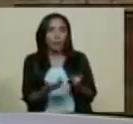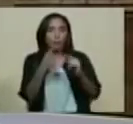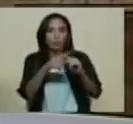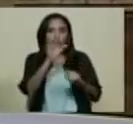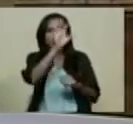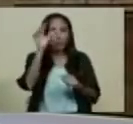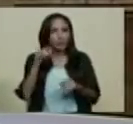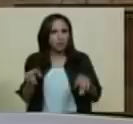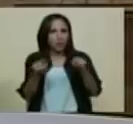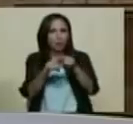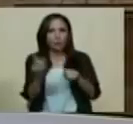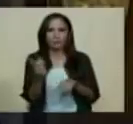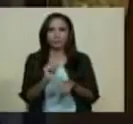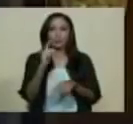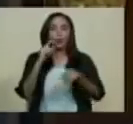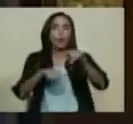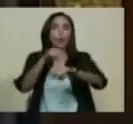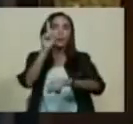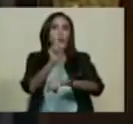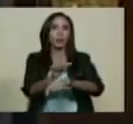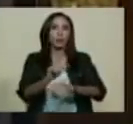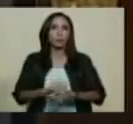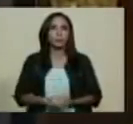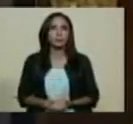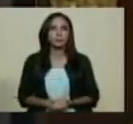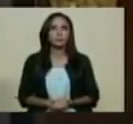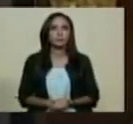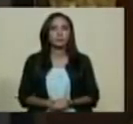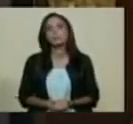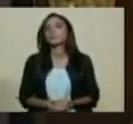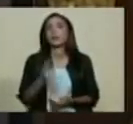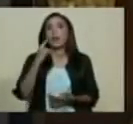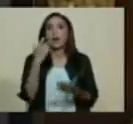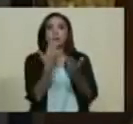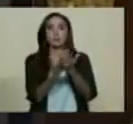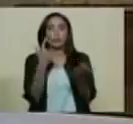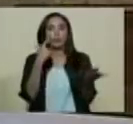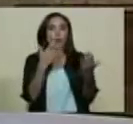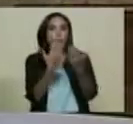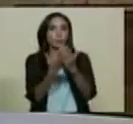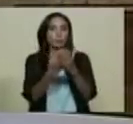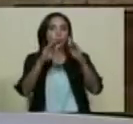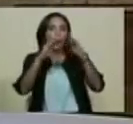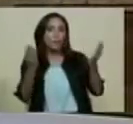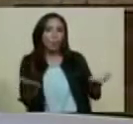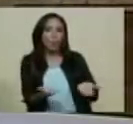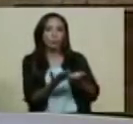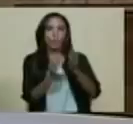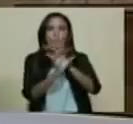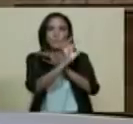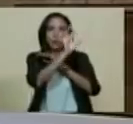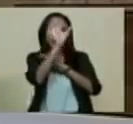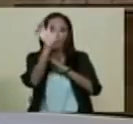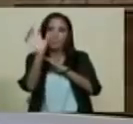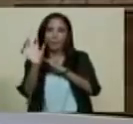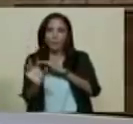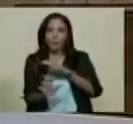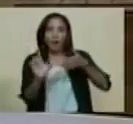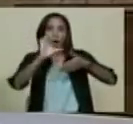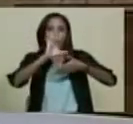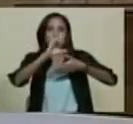vicepresidenta. Si revisáramos el mapa mundi, si revisáramos el mapa de América